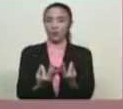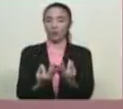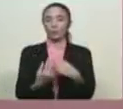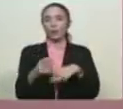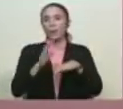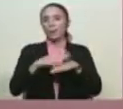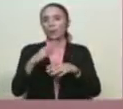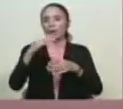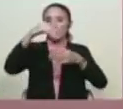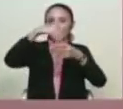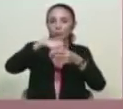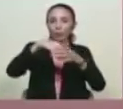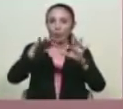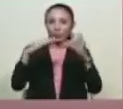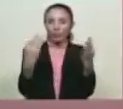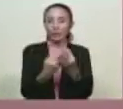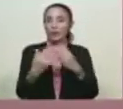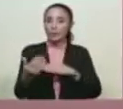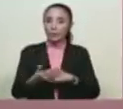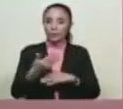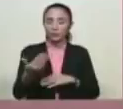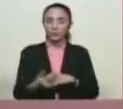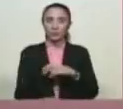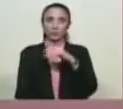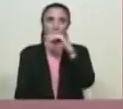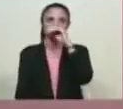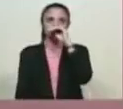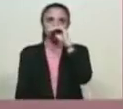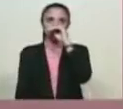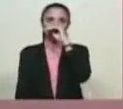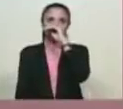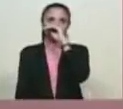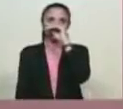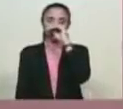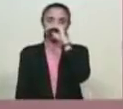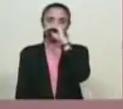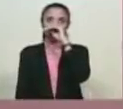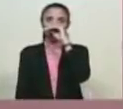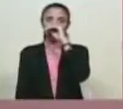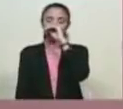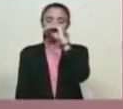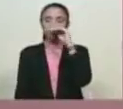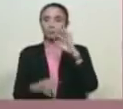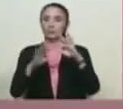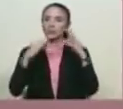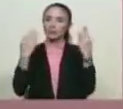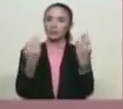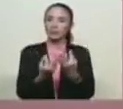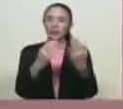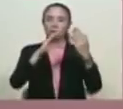núcleo fundamental de la felicidad humana, la familia, la comunidad.